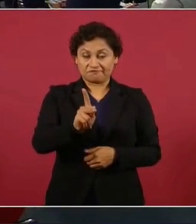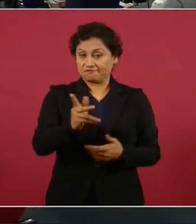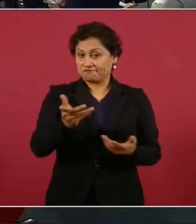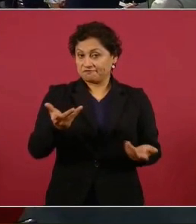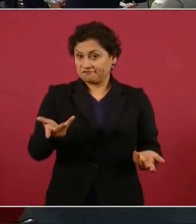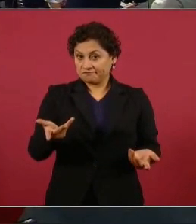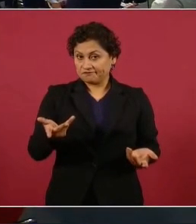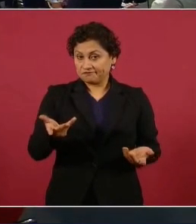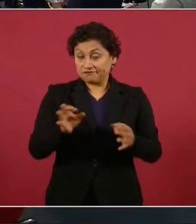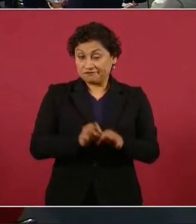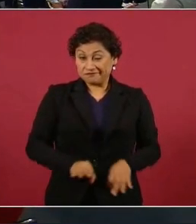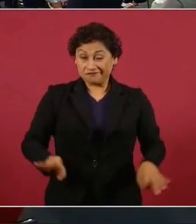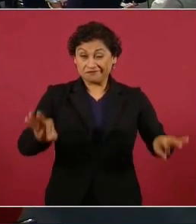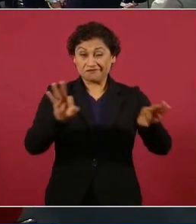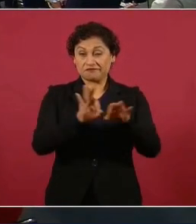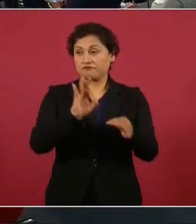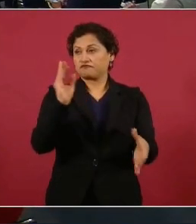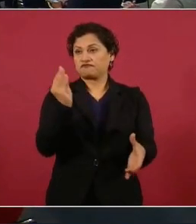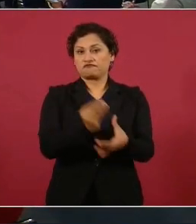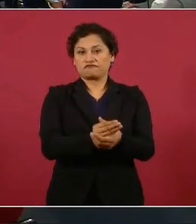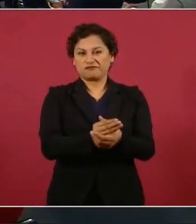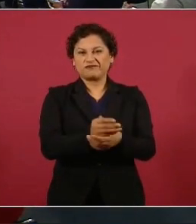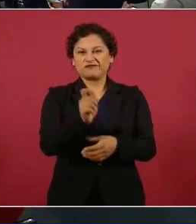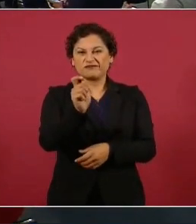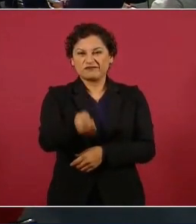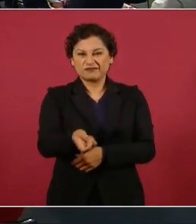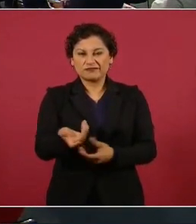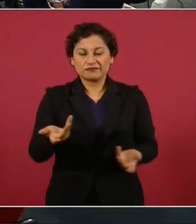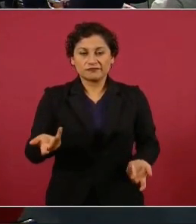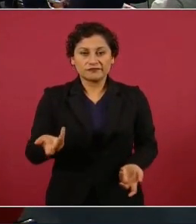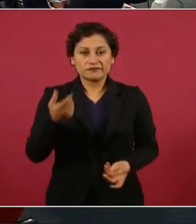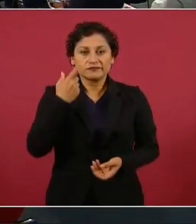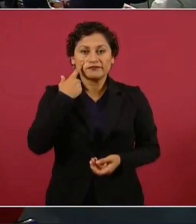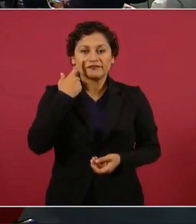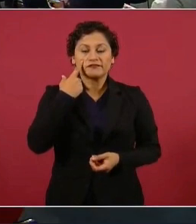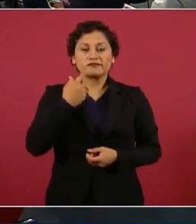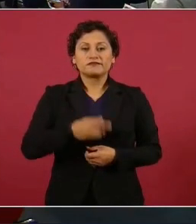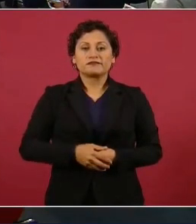lo fundamental, que era